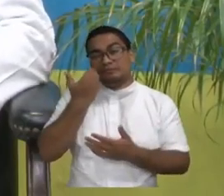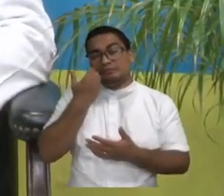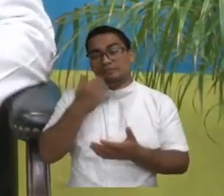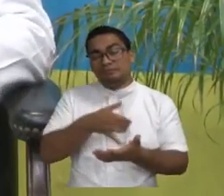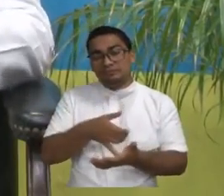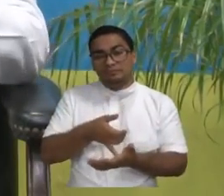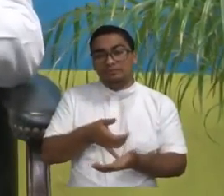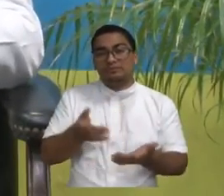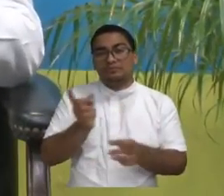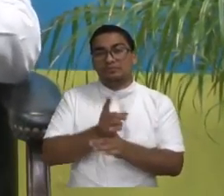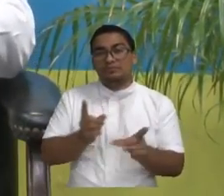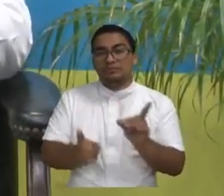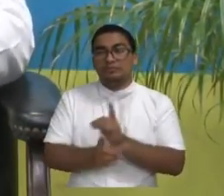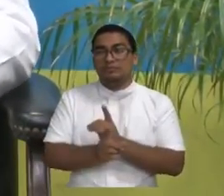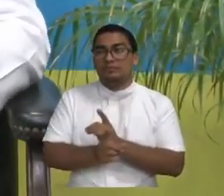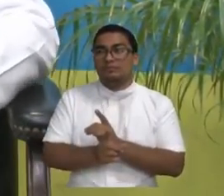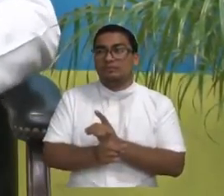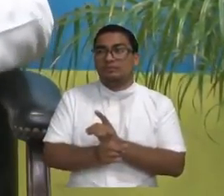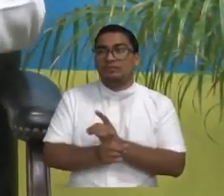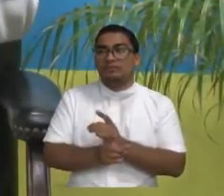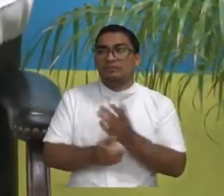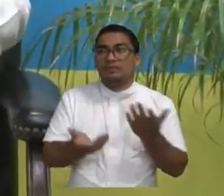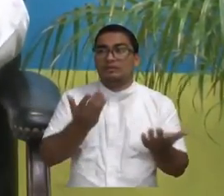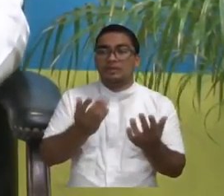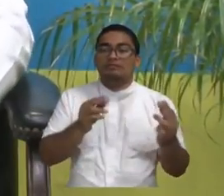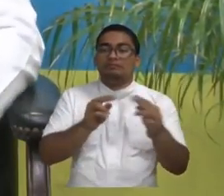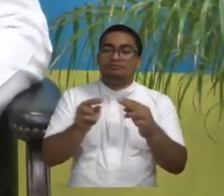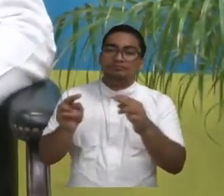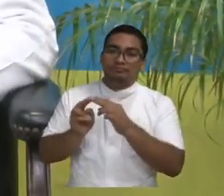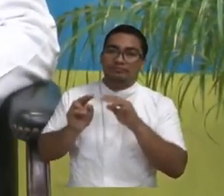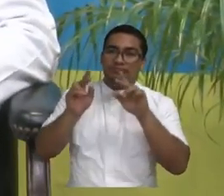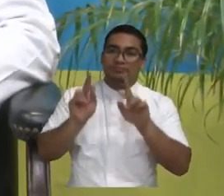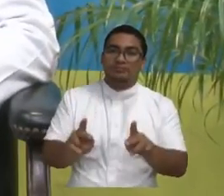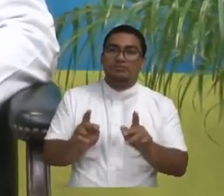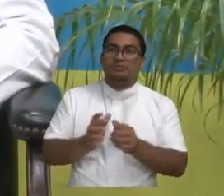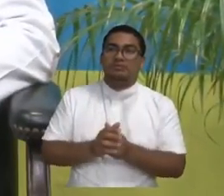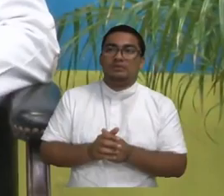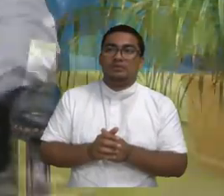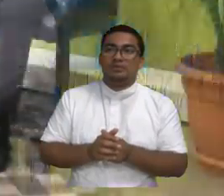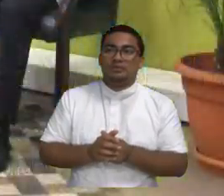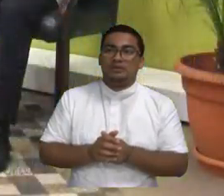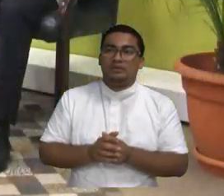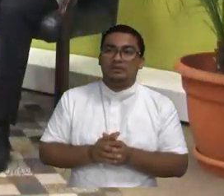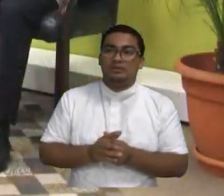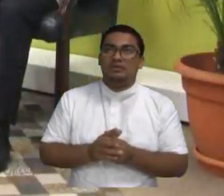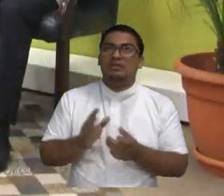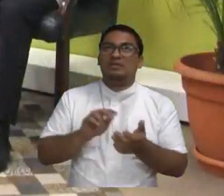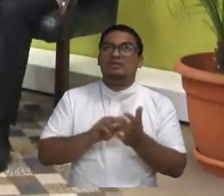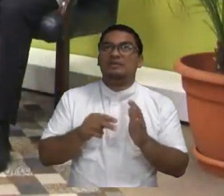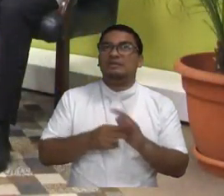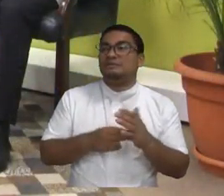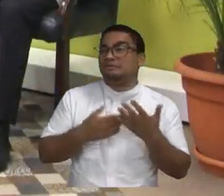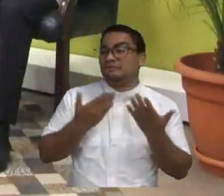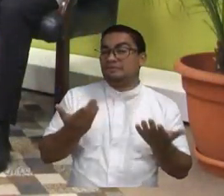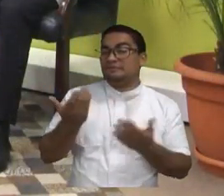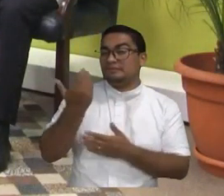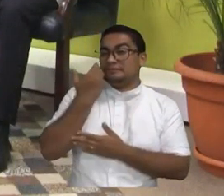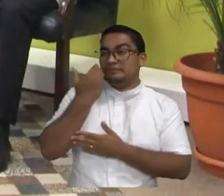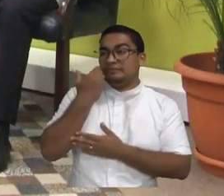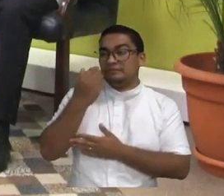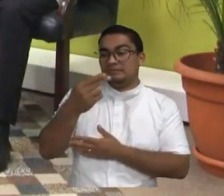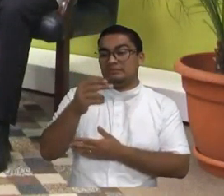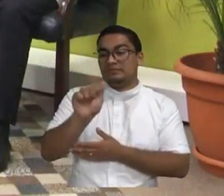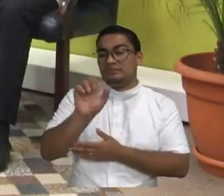Debe tener un contacto íntimo y prolongado con el paciente, ¿ya? Es decir, que la enfermedad de